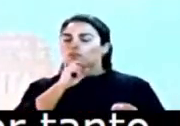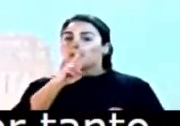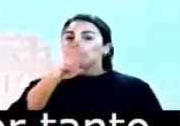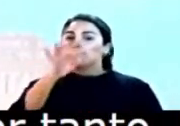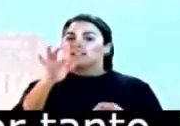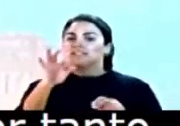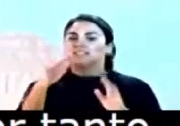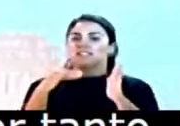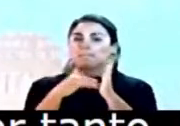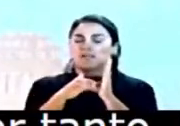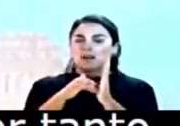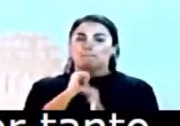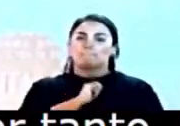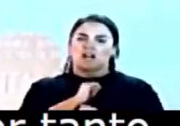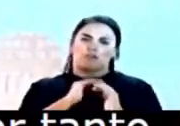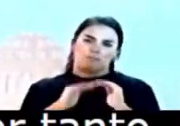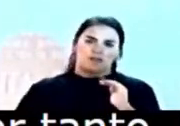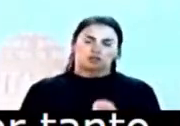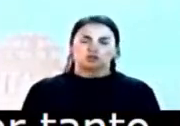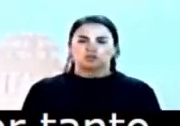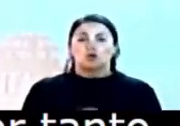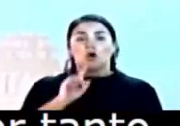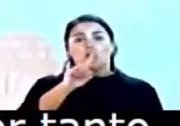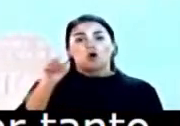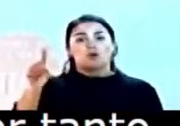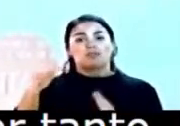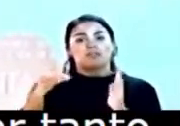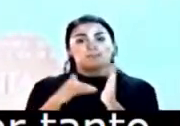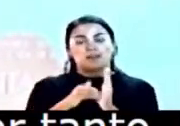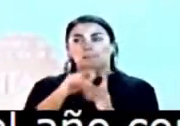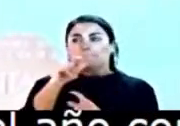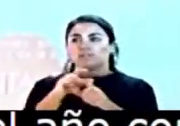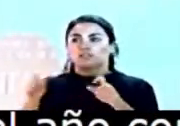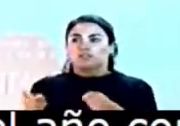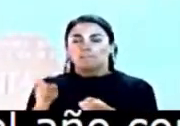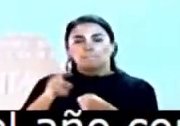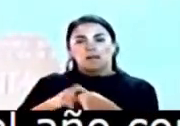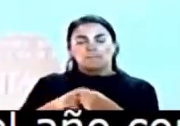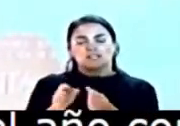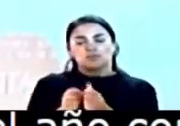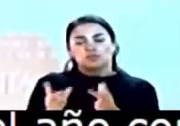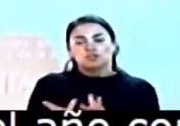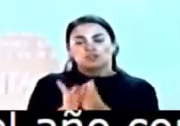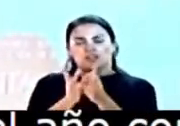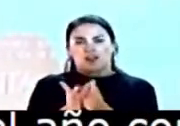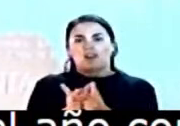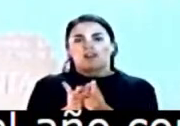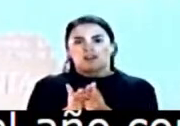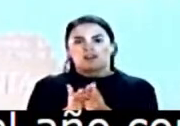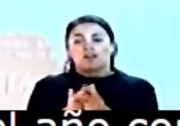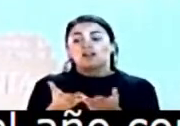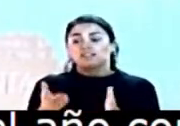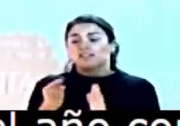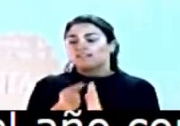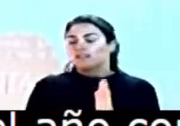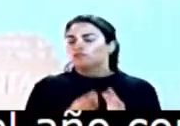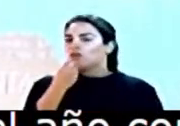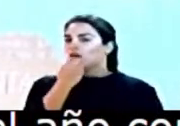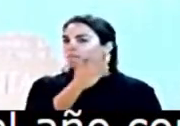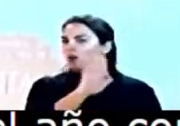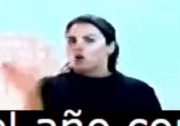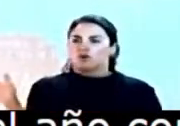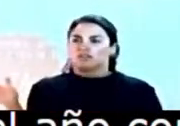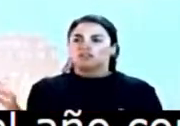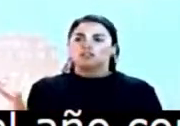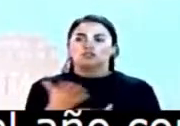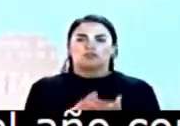menos, con 11.000 personas más afiliadas a la Seguridad Social. Ha sido el mejor dato de toda